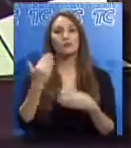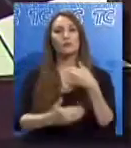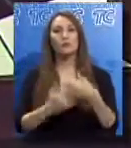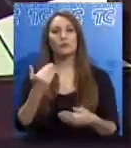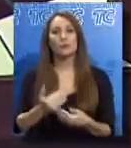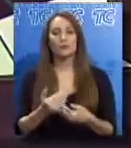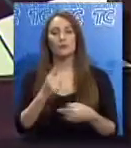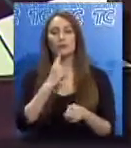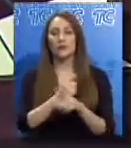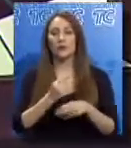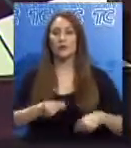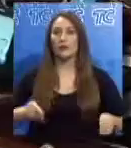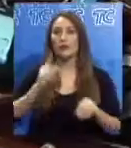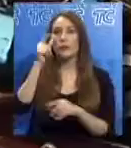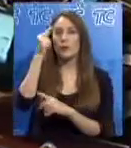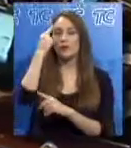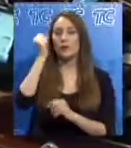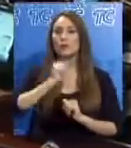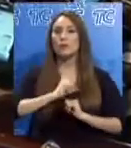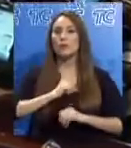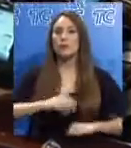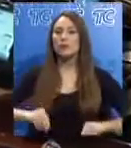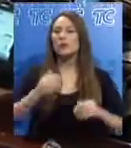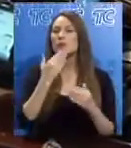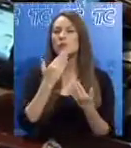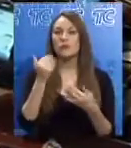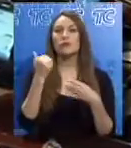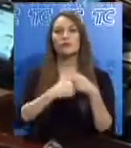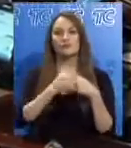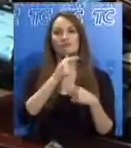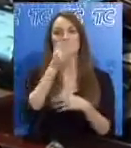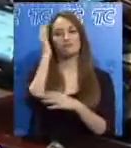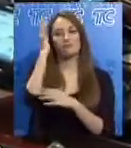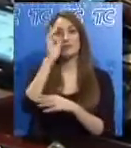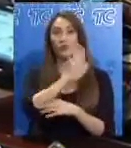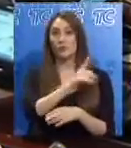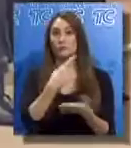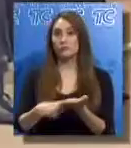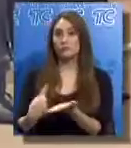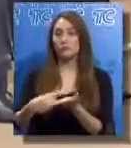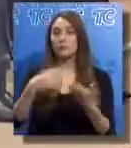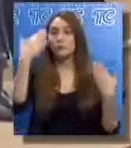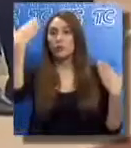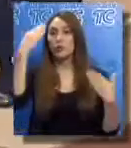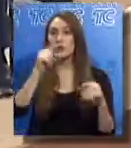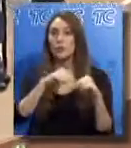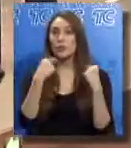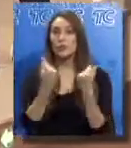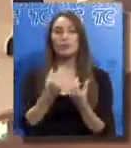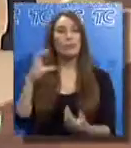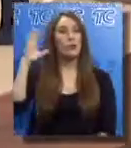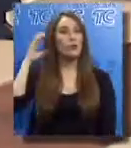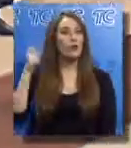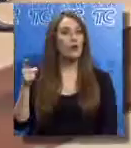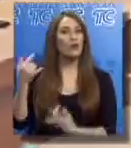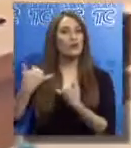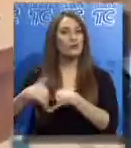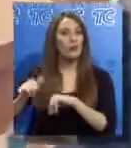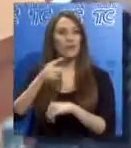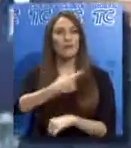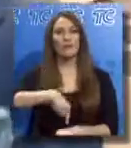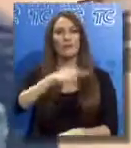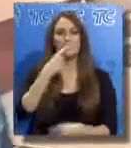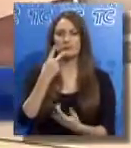delitos patrimoniales del Estado. En temas electorales tenemos que señalar que la reunión que mantuvieron algunos políticos de oposición en Cuenca continúa generando